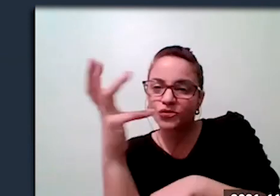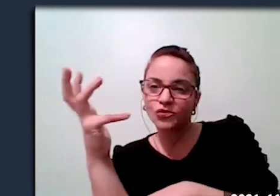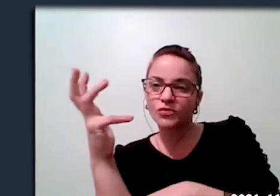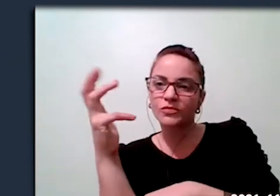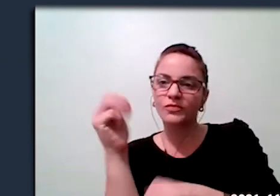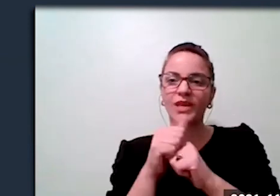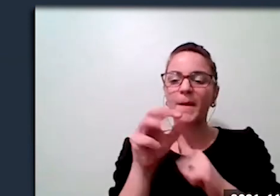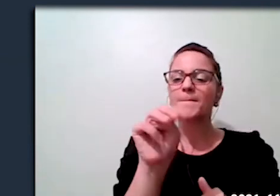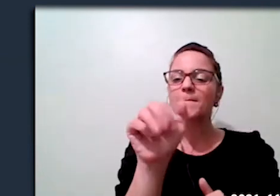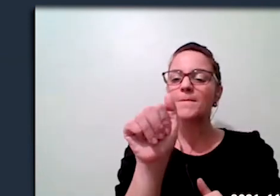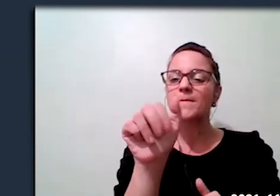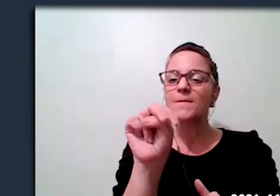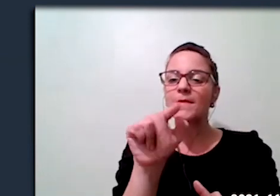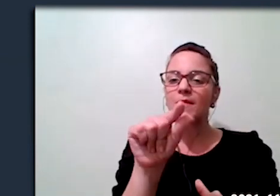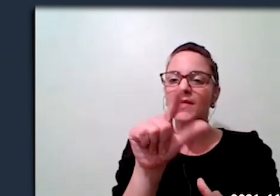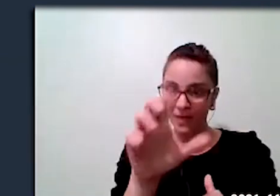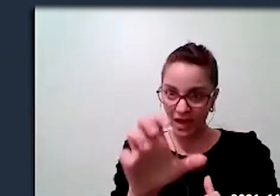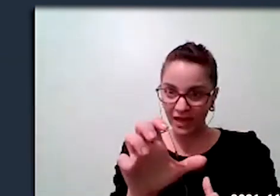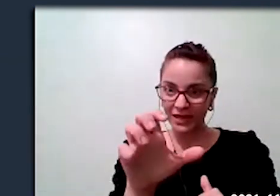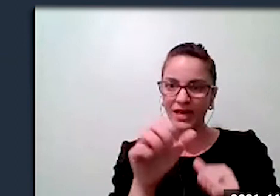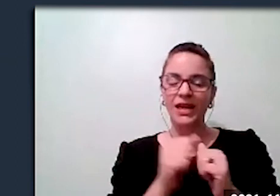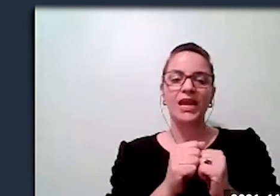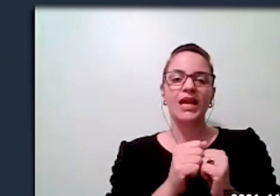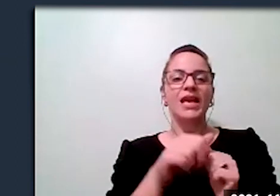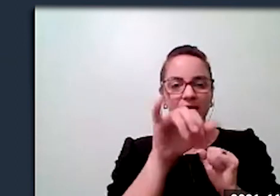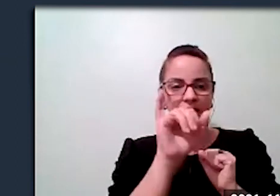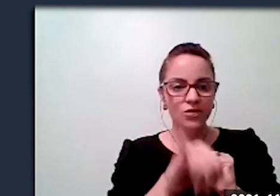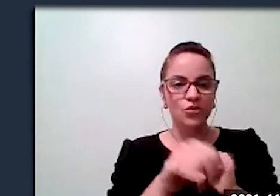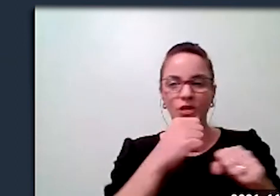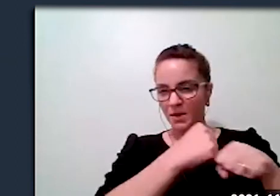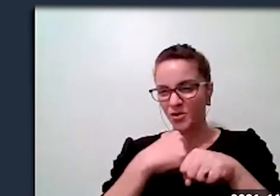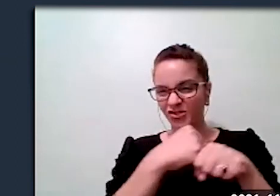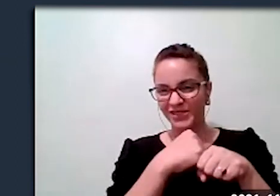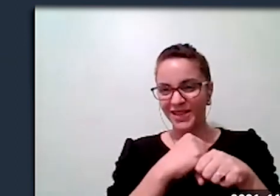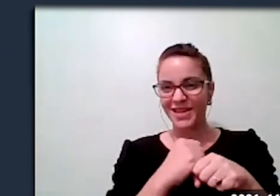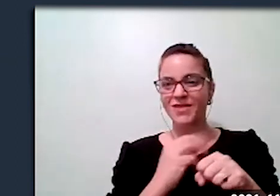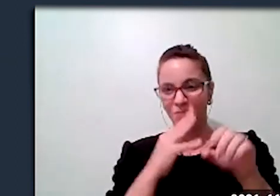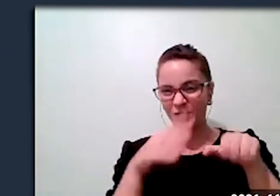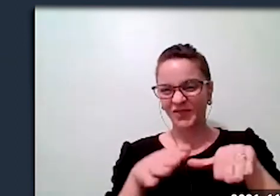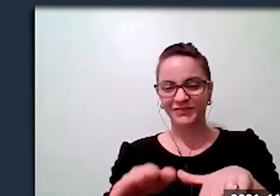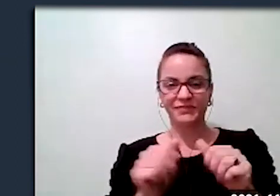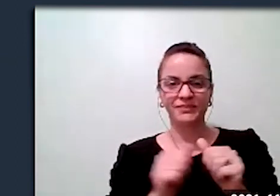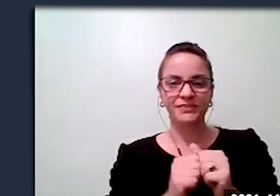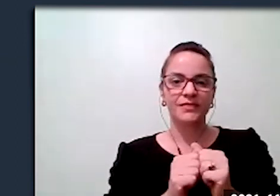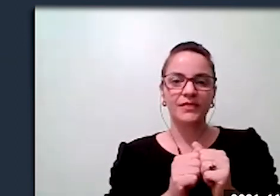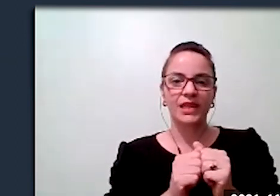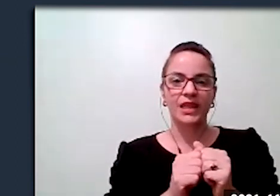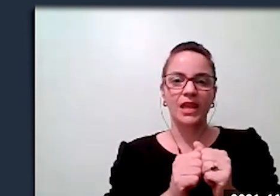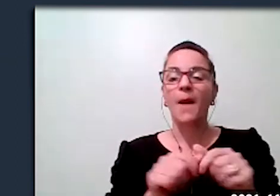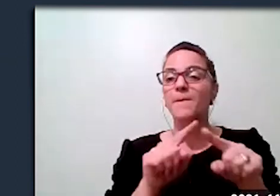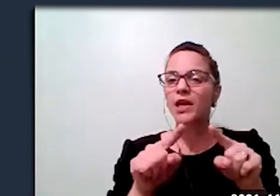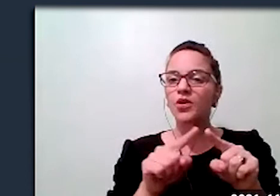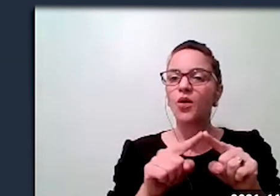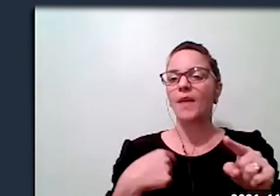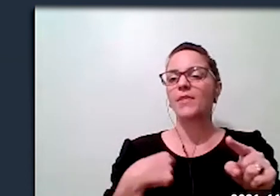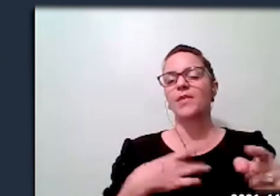mangle que es el estuario de San Juan, con Manuel Valdés Piccini. Hay una cita de él que me